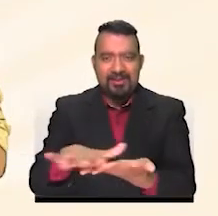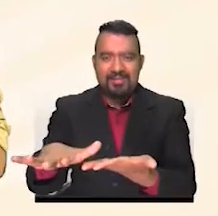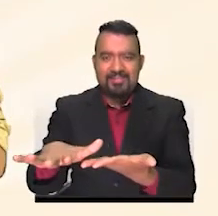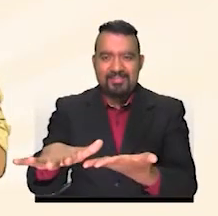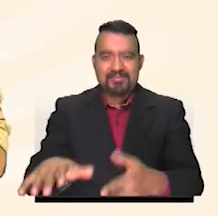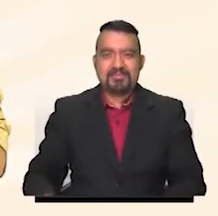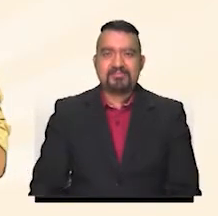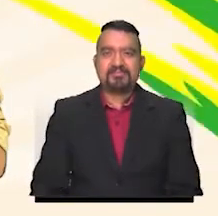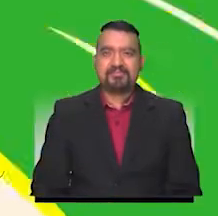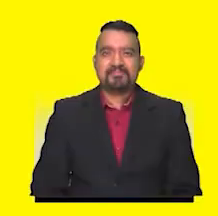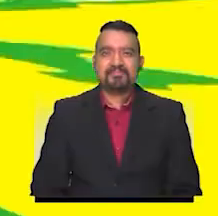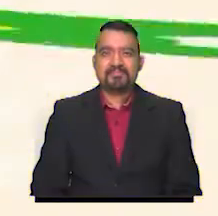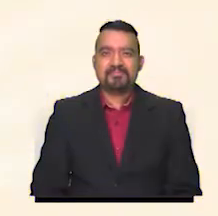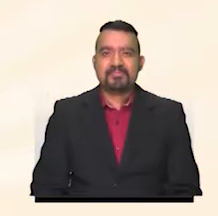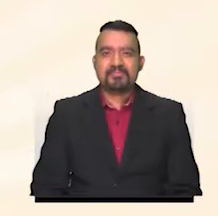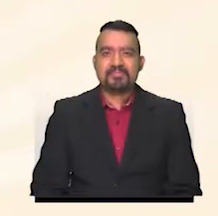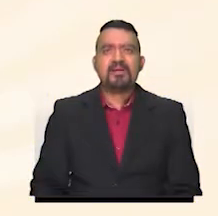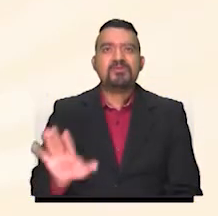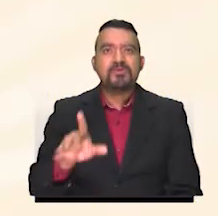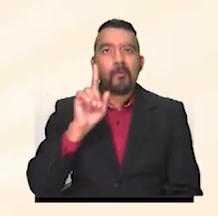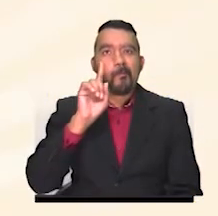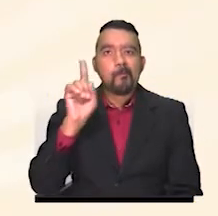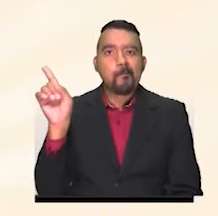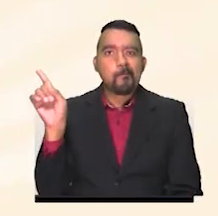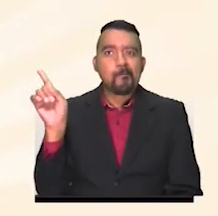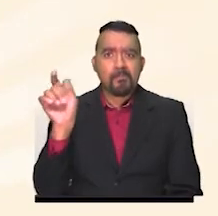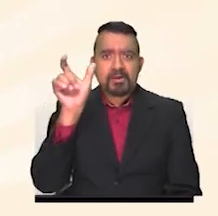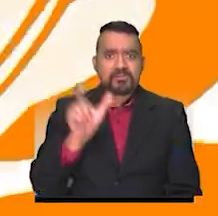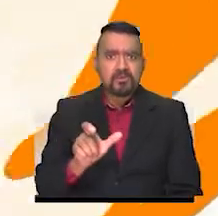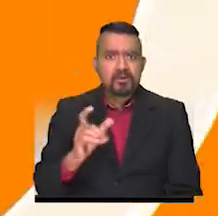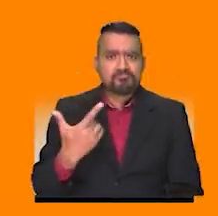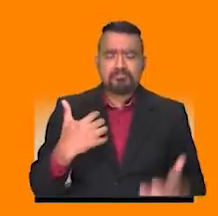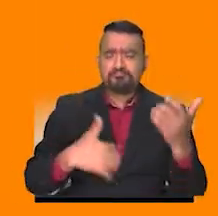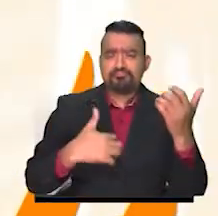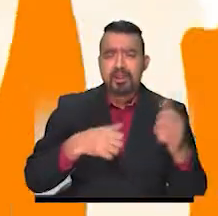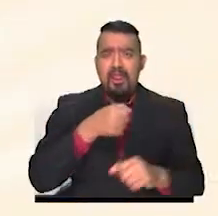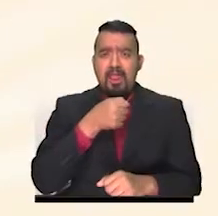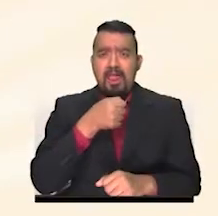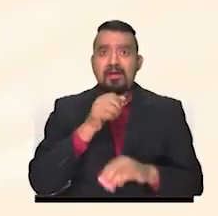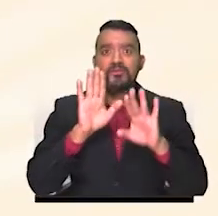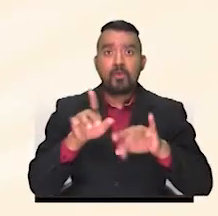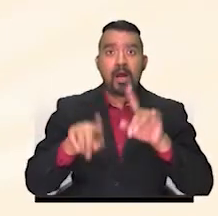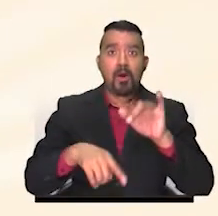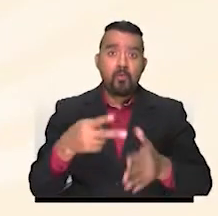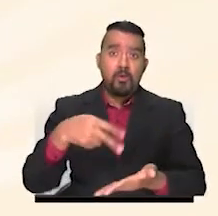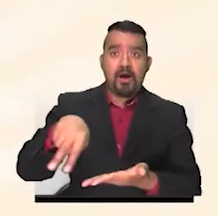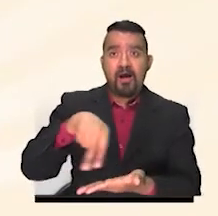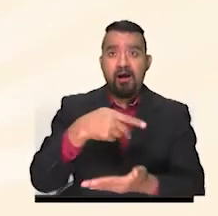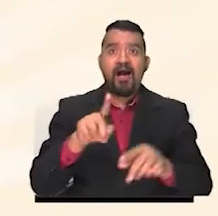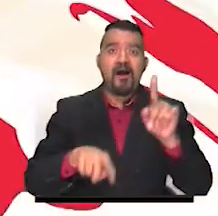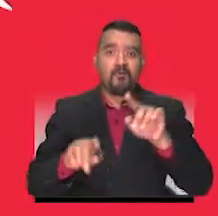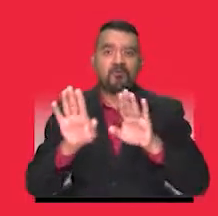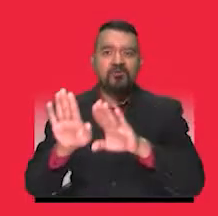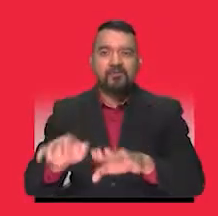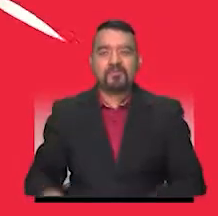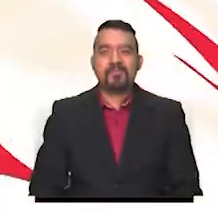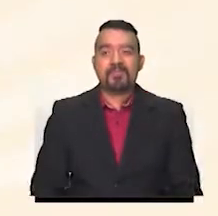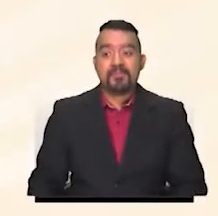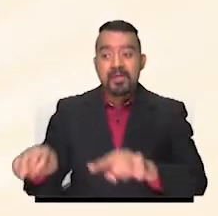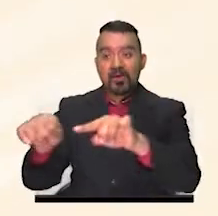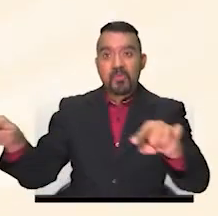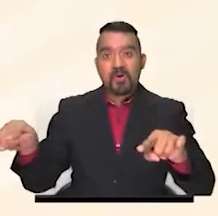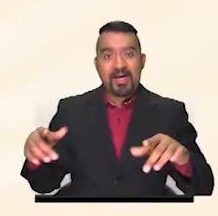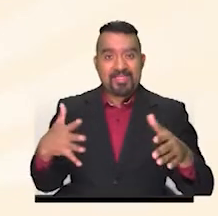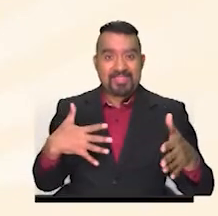gran inauguración de fiestas con artistas itagüiseños y con lo mejor de la salsa entrega del teatro del centro